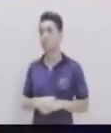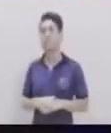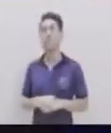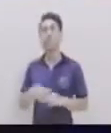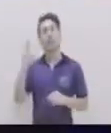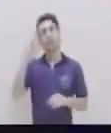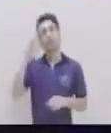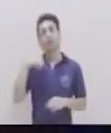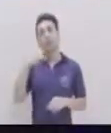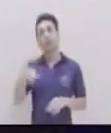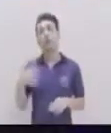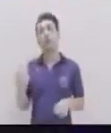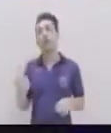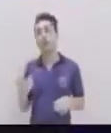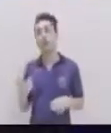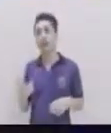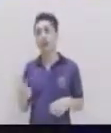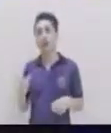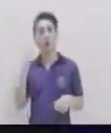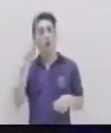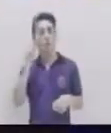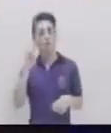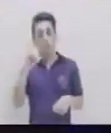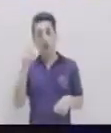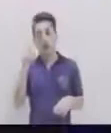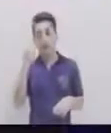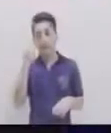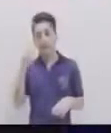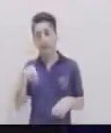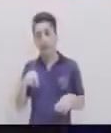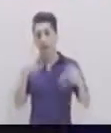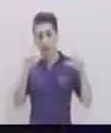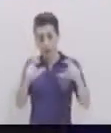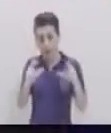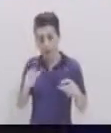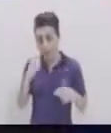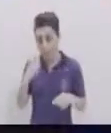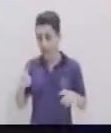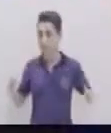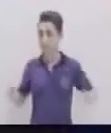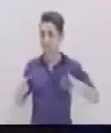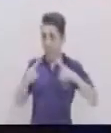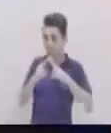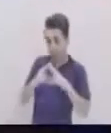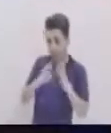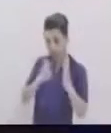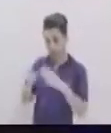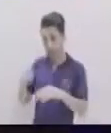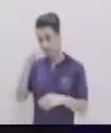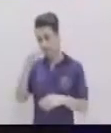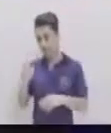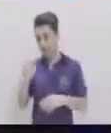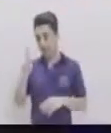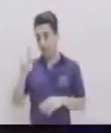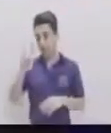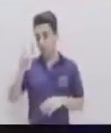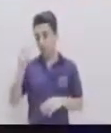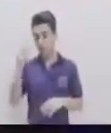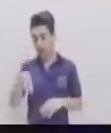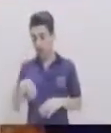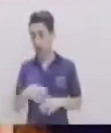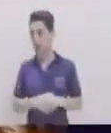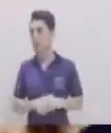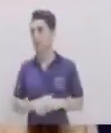Recordamos los guardianes que hemos aprendido hoy. Volcán, o nuestros guardianes, tecuán.